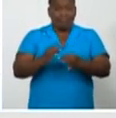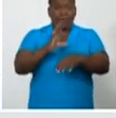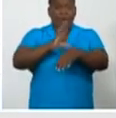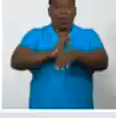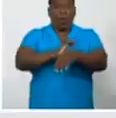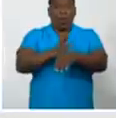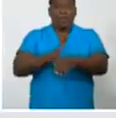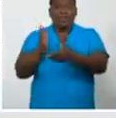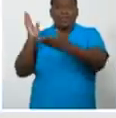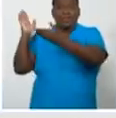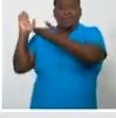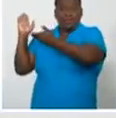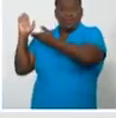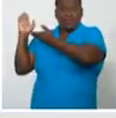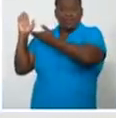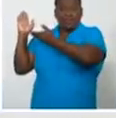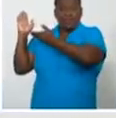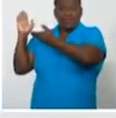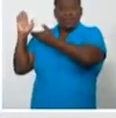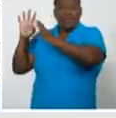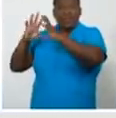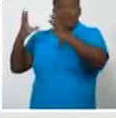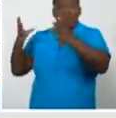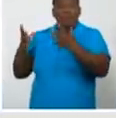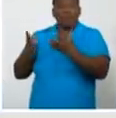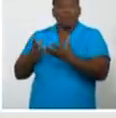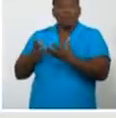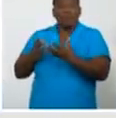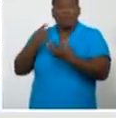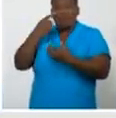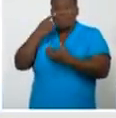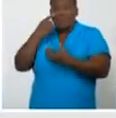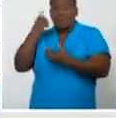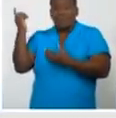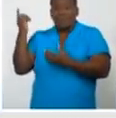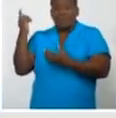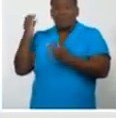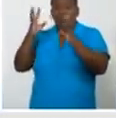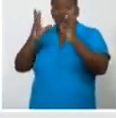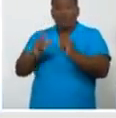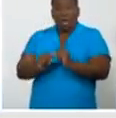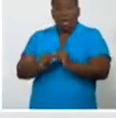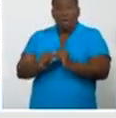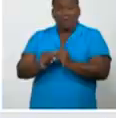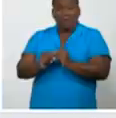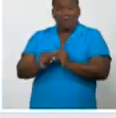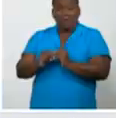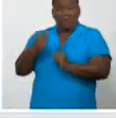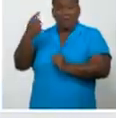mundo alcanza un total, como pueden ver ahí, de